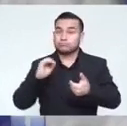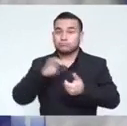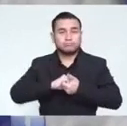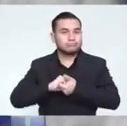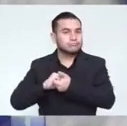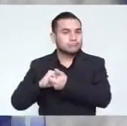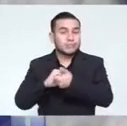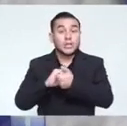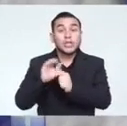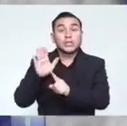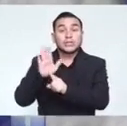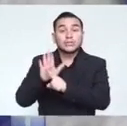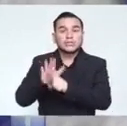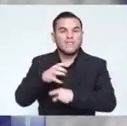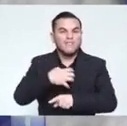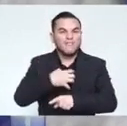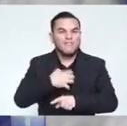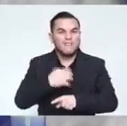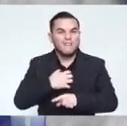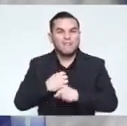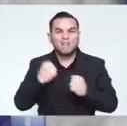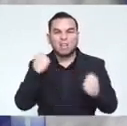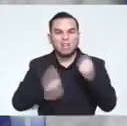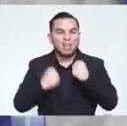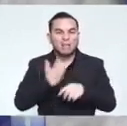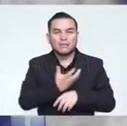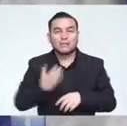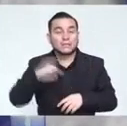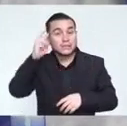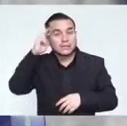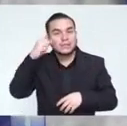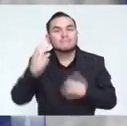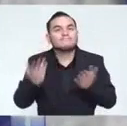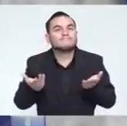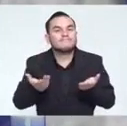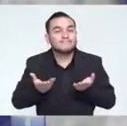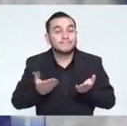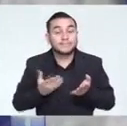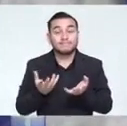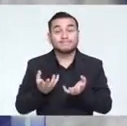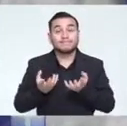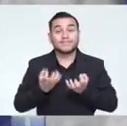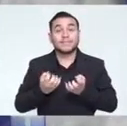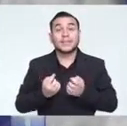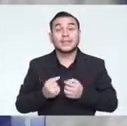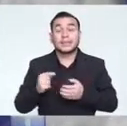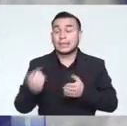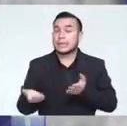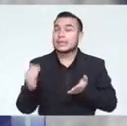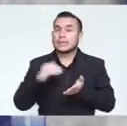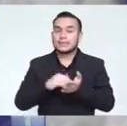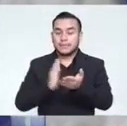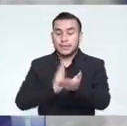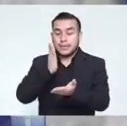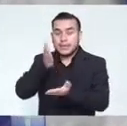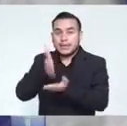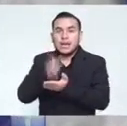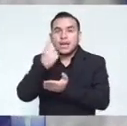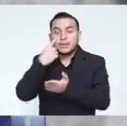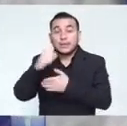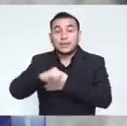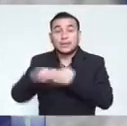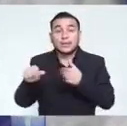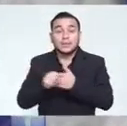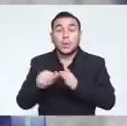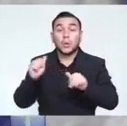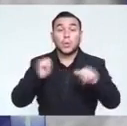en su capricho, ellos simple y sencillamente quieren una vez más que lleguemos ahí y montar el mismo